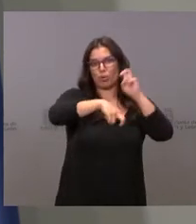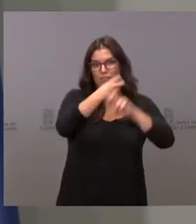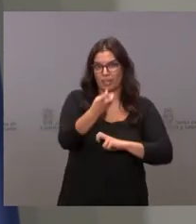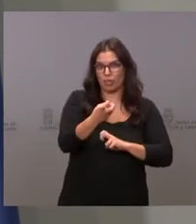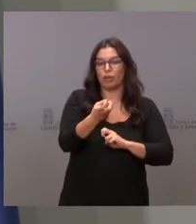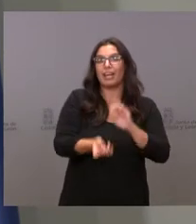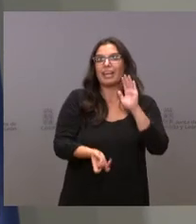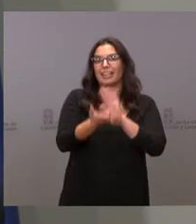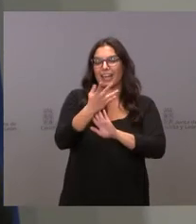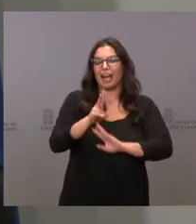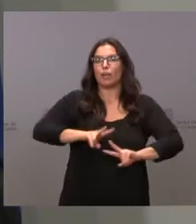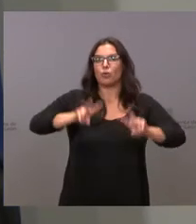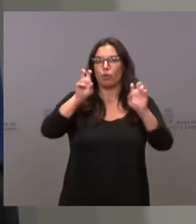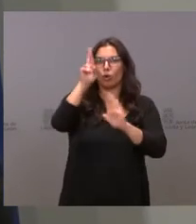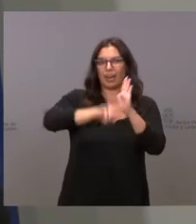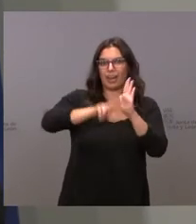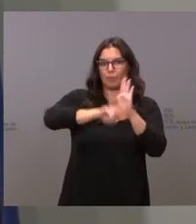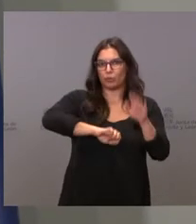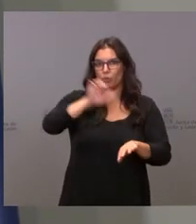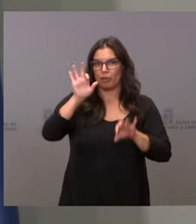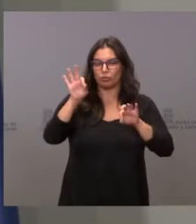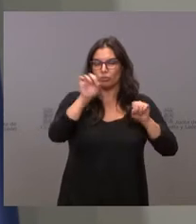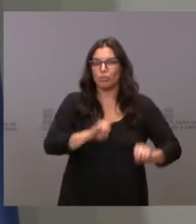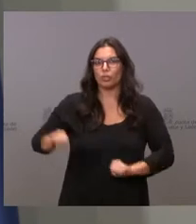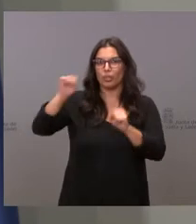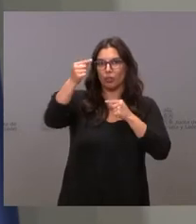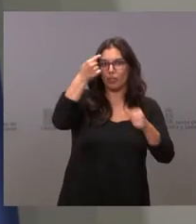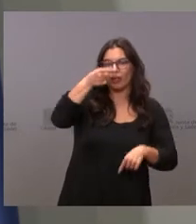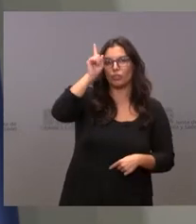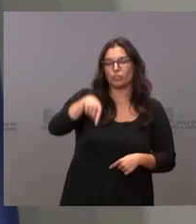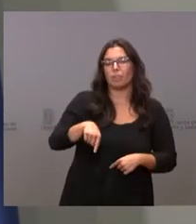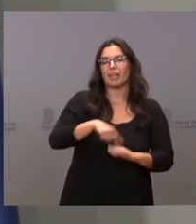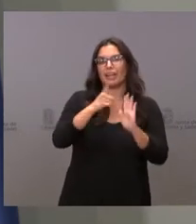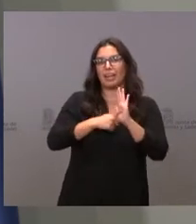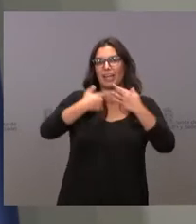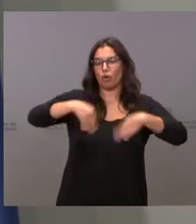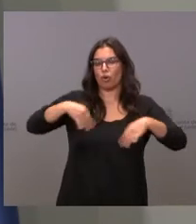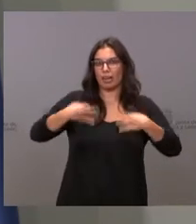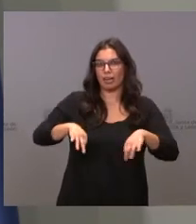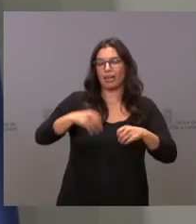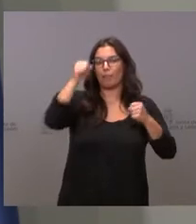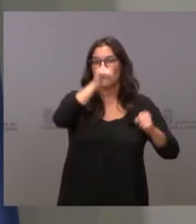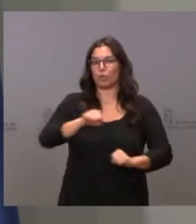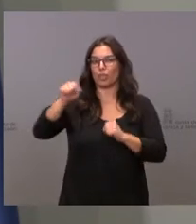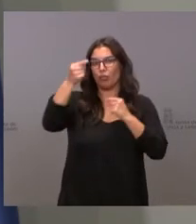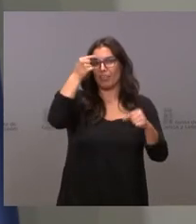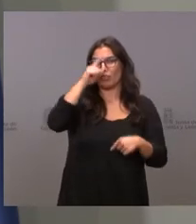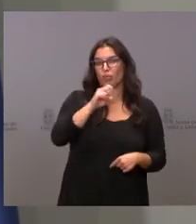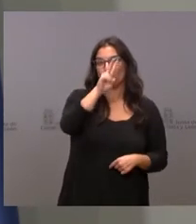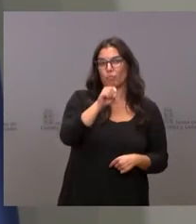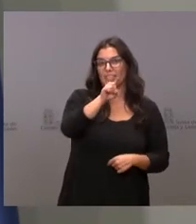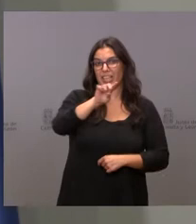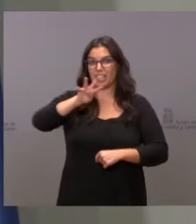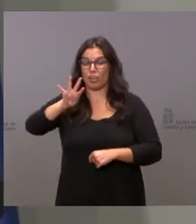vigor del Reglamento Europeo también de Protección de Datos en 2016, la Ley Orgánica de Protección de Datos de 2018, y se trataba de